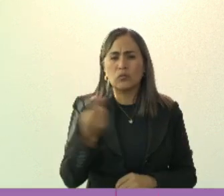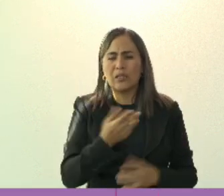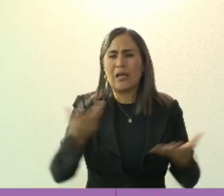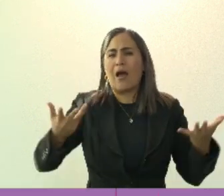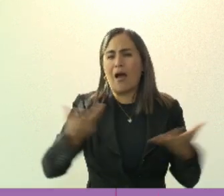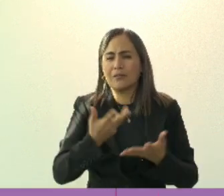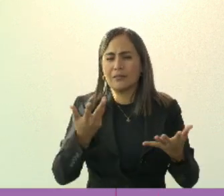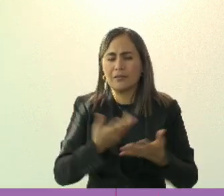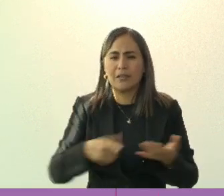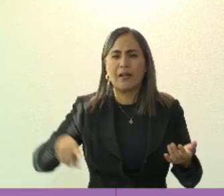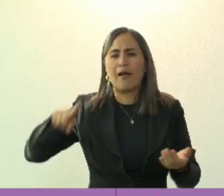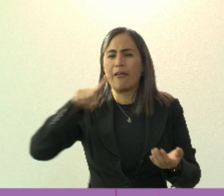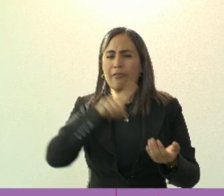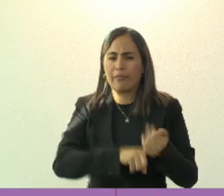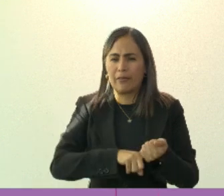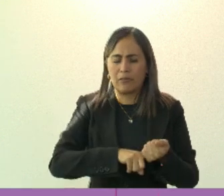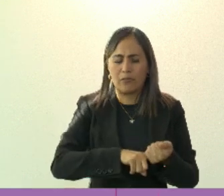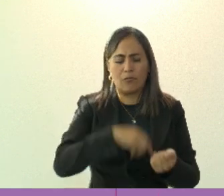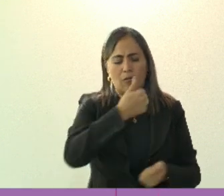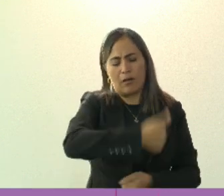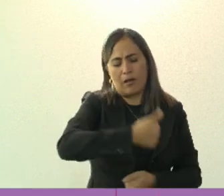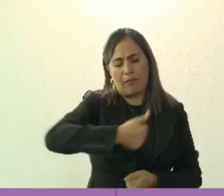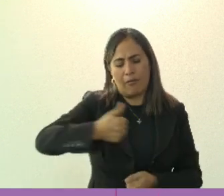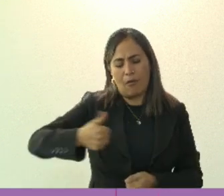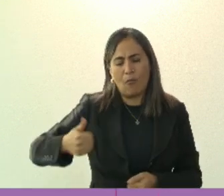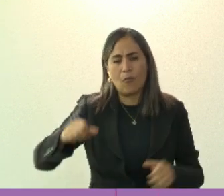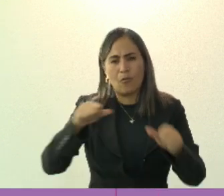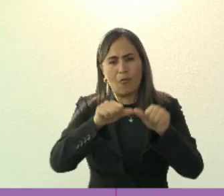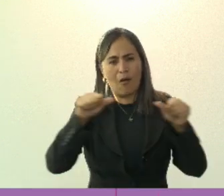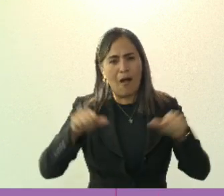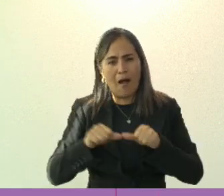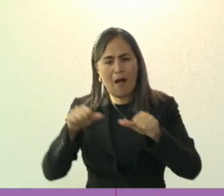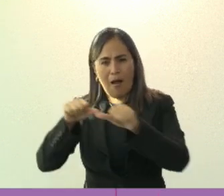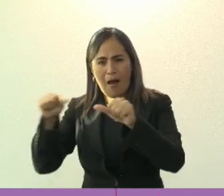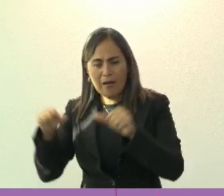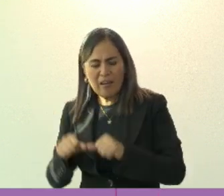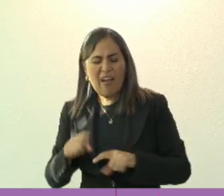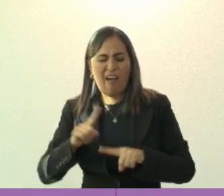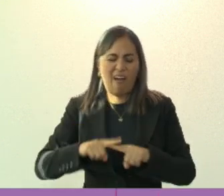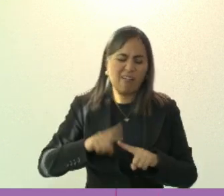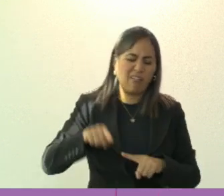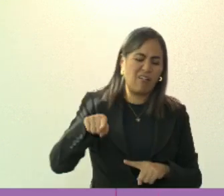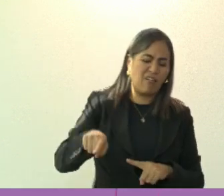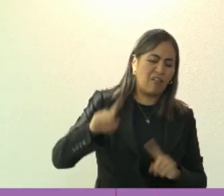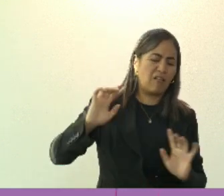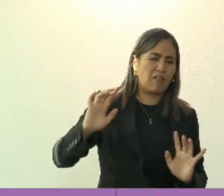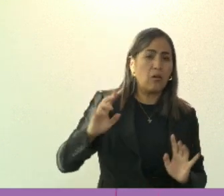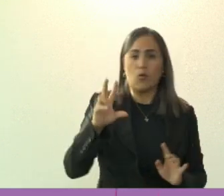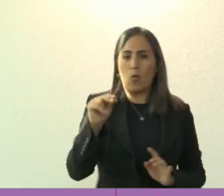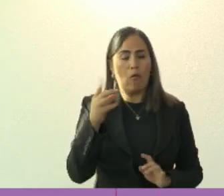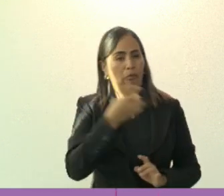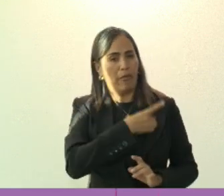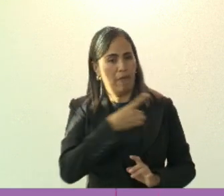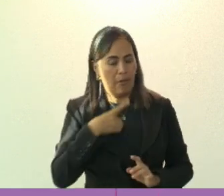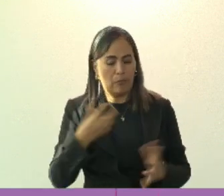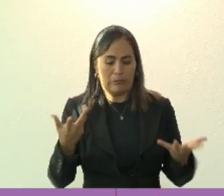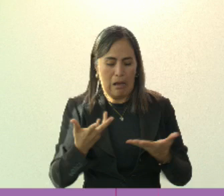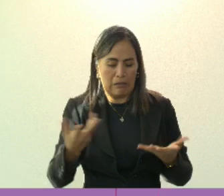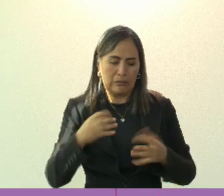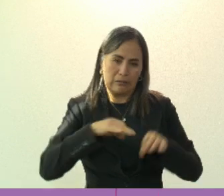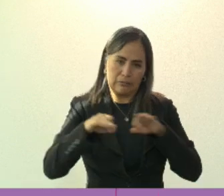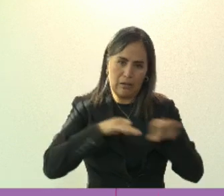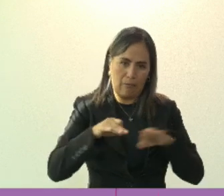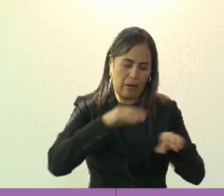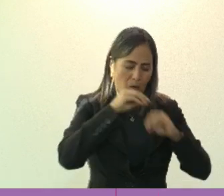interior de sus áreas. No se fijen quién lo tiene, quién lo debe de hacer, sino tenerlo. Y para eso,